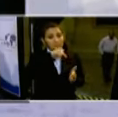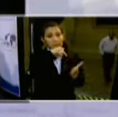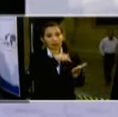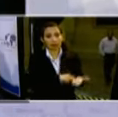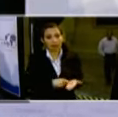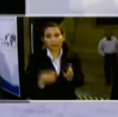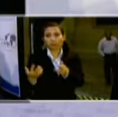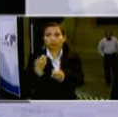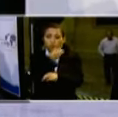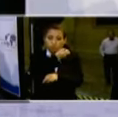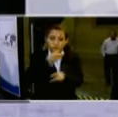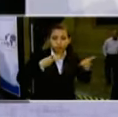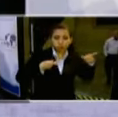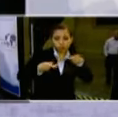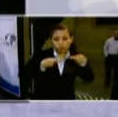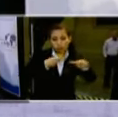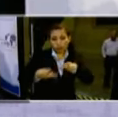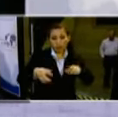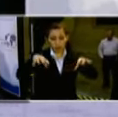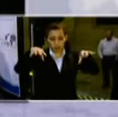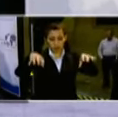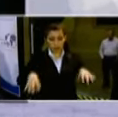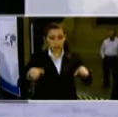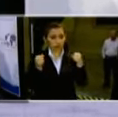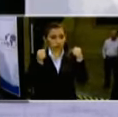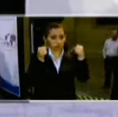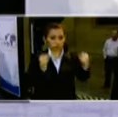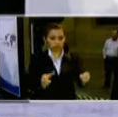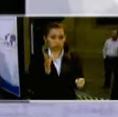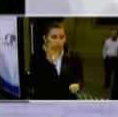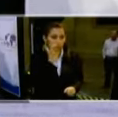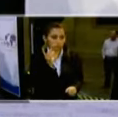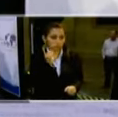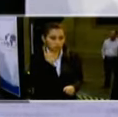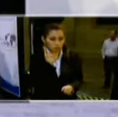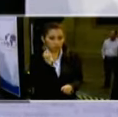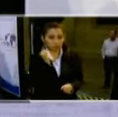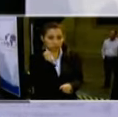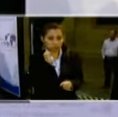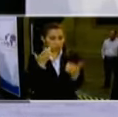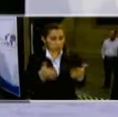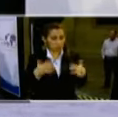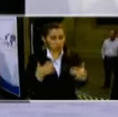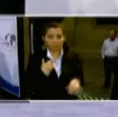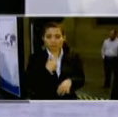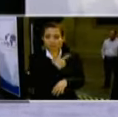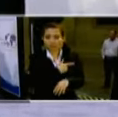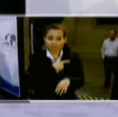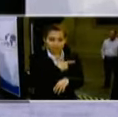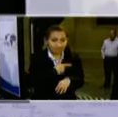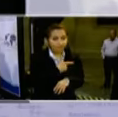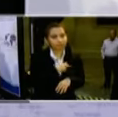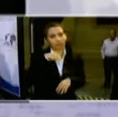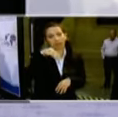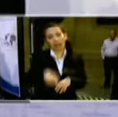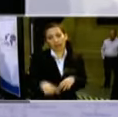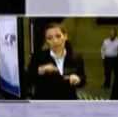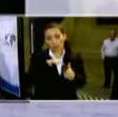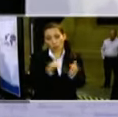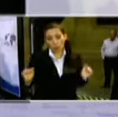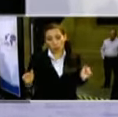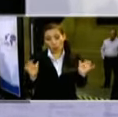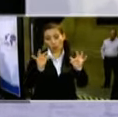sea organizado por dos poderes de la Unión. Es un placer además estar en este